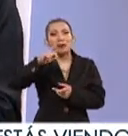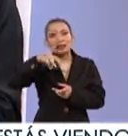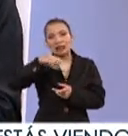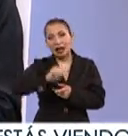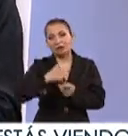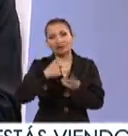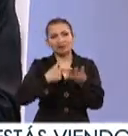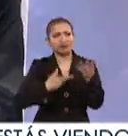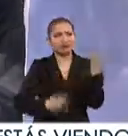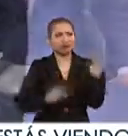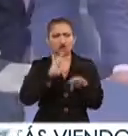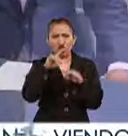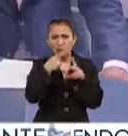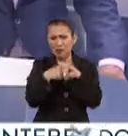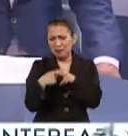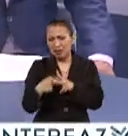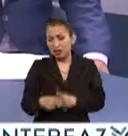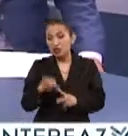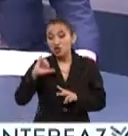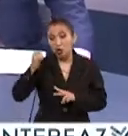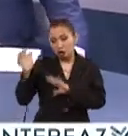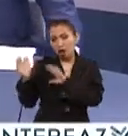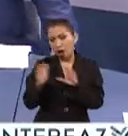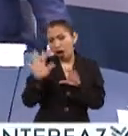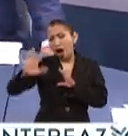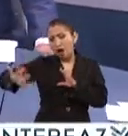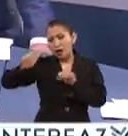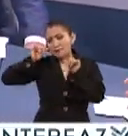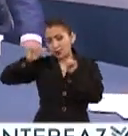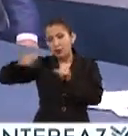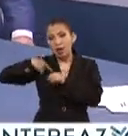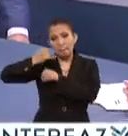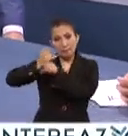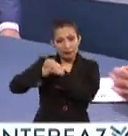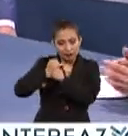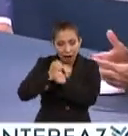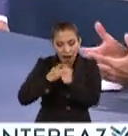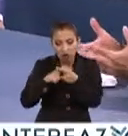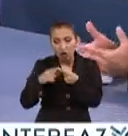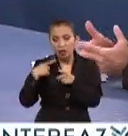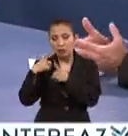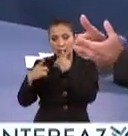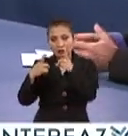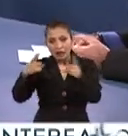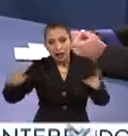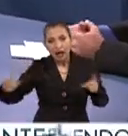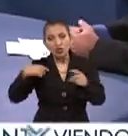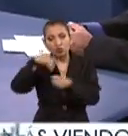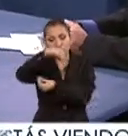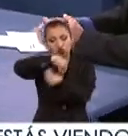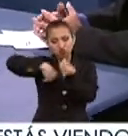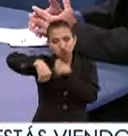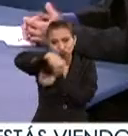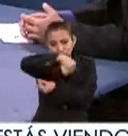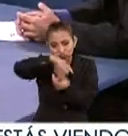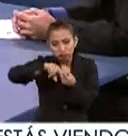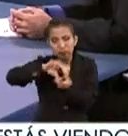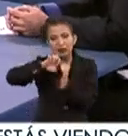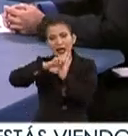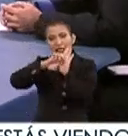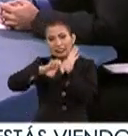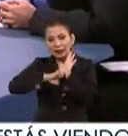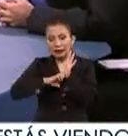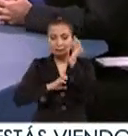decir. Pero también atendemos otras áreas importantes como la investigación, el desarrollo sustentable, la